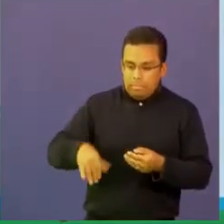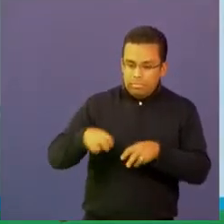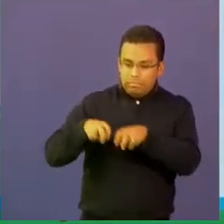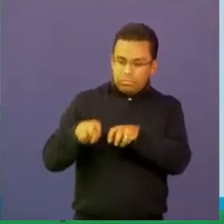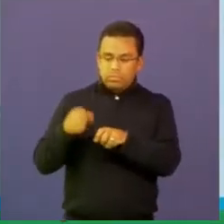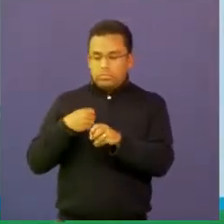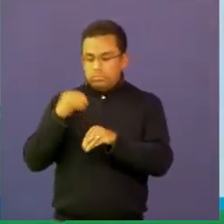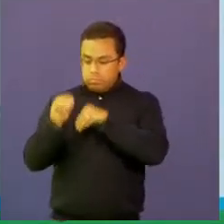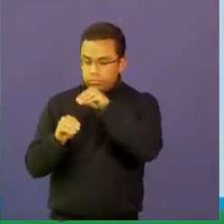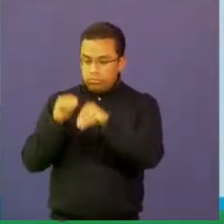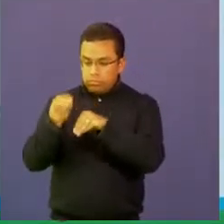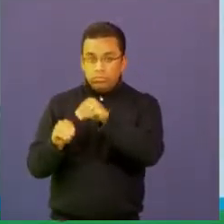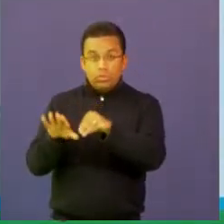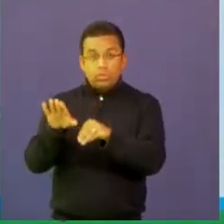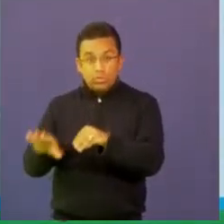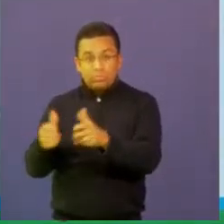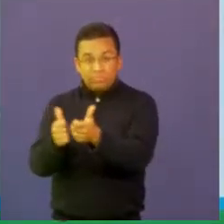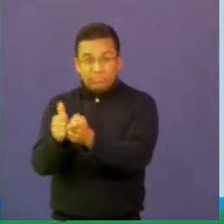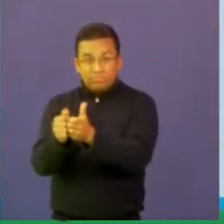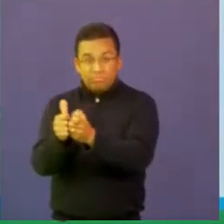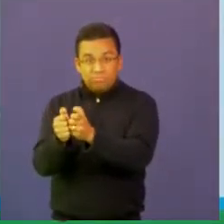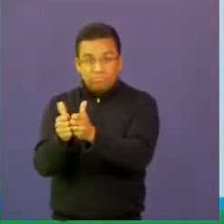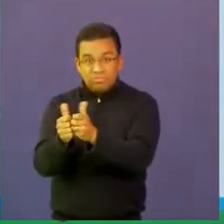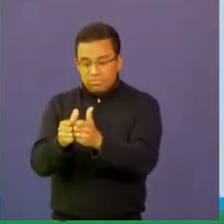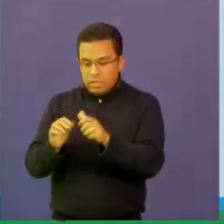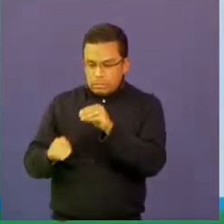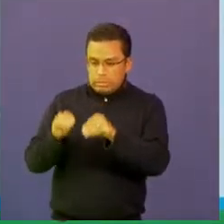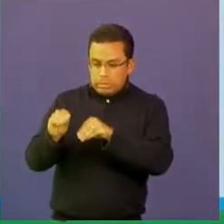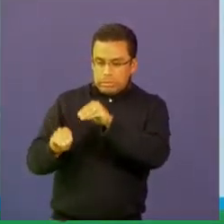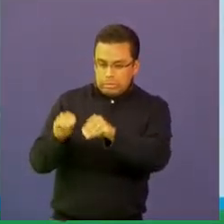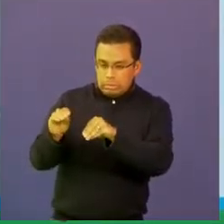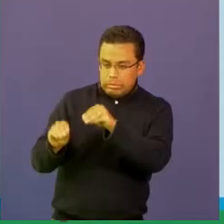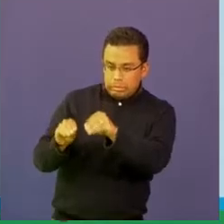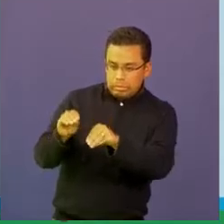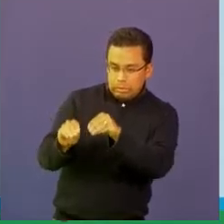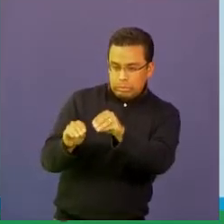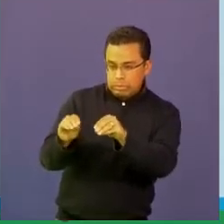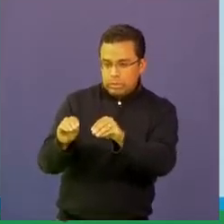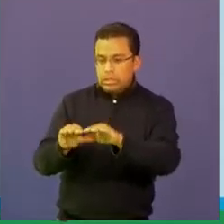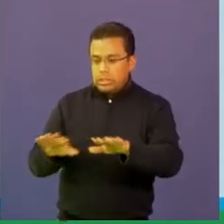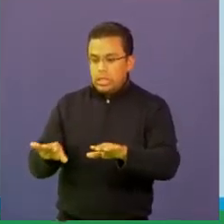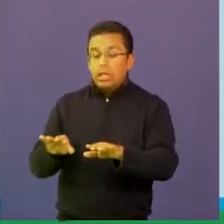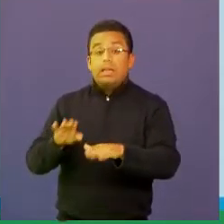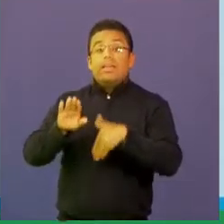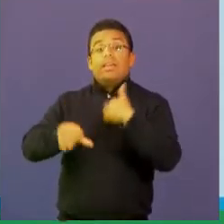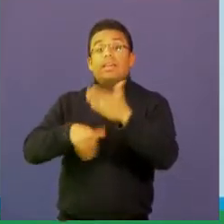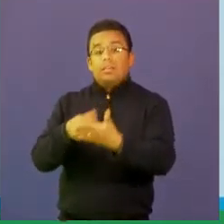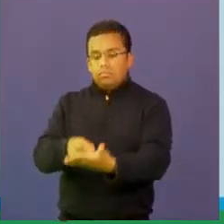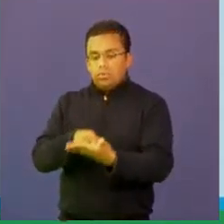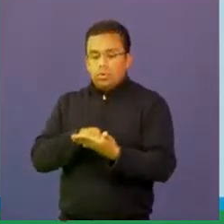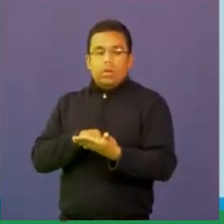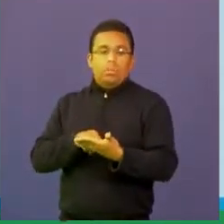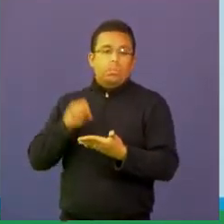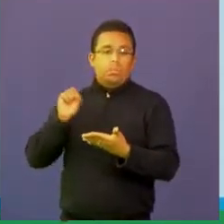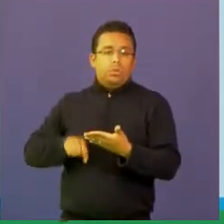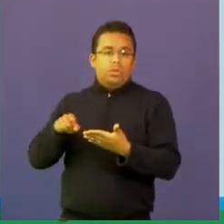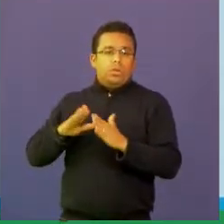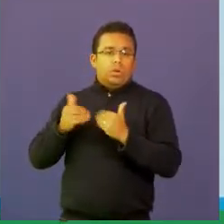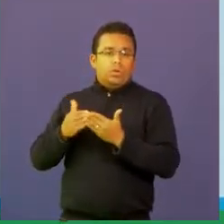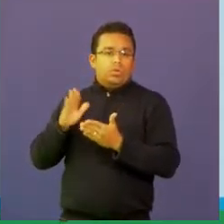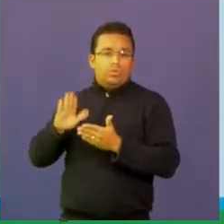su escuela y luego pasar a proyectos que sí se vincularan con cuestiones disciplinares como podía ser en este caso